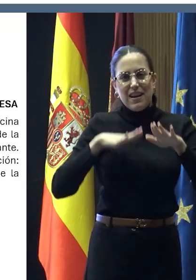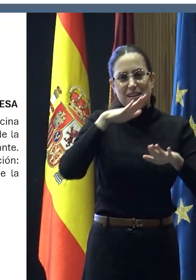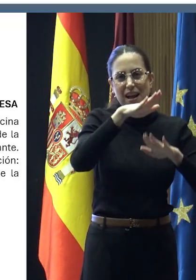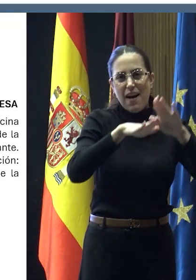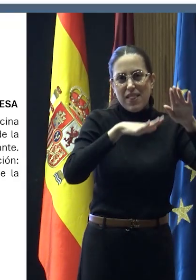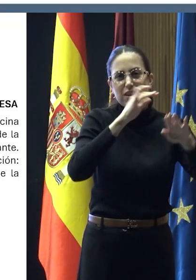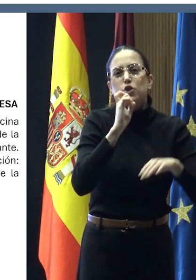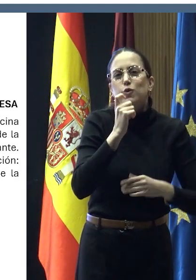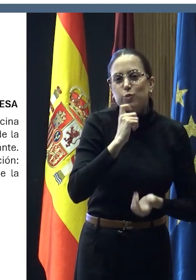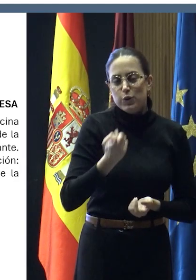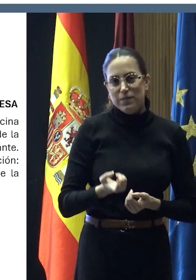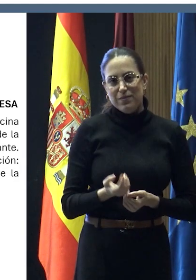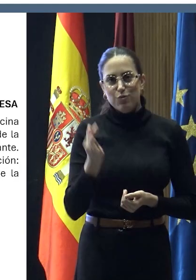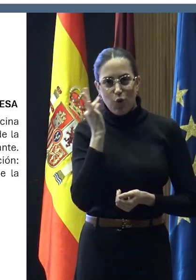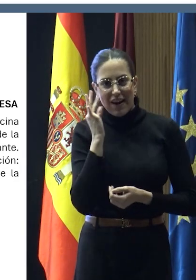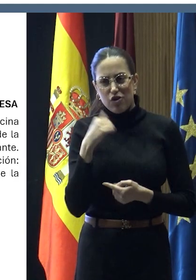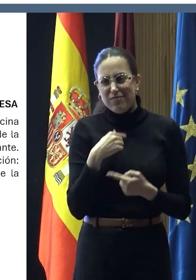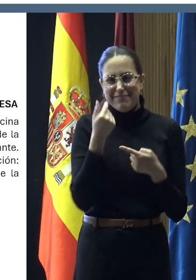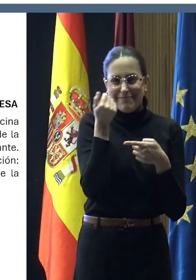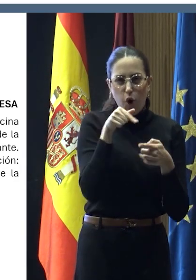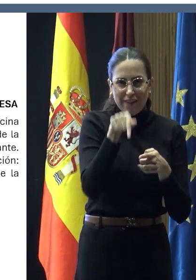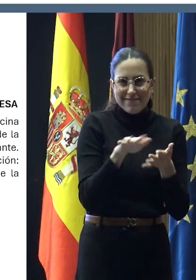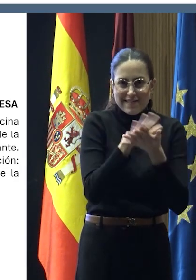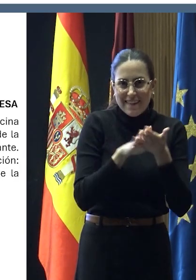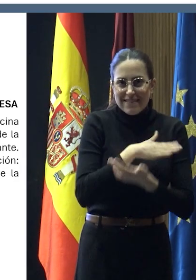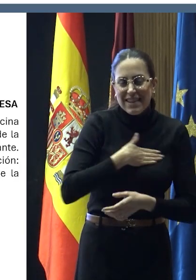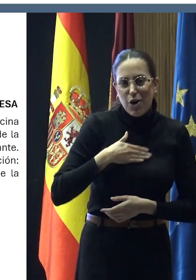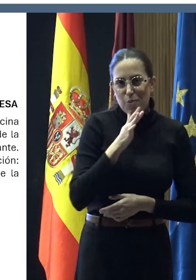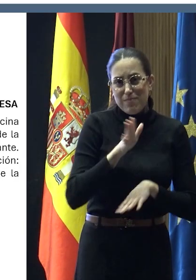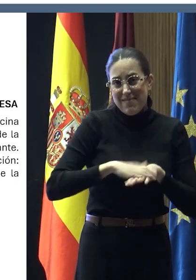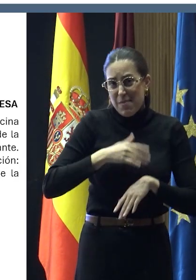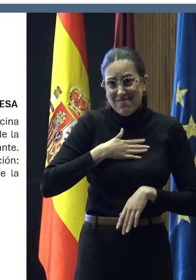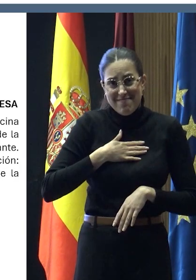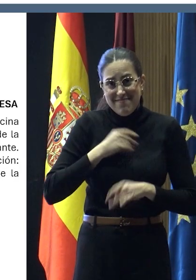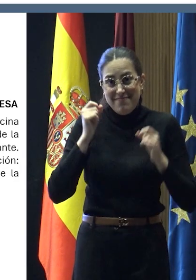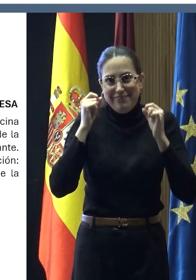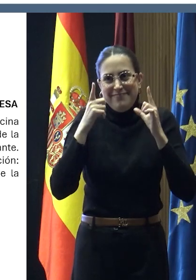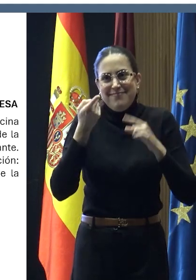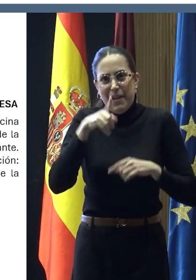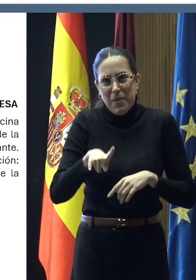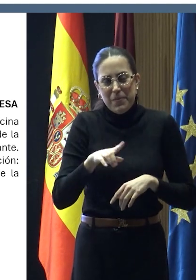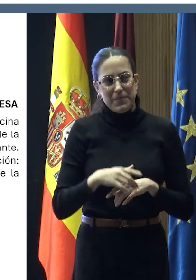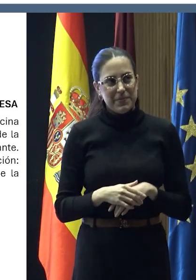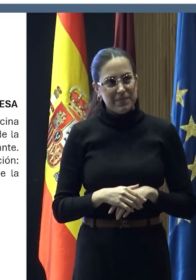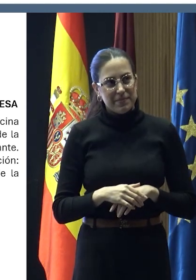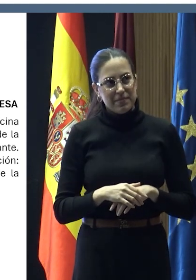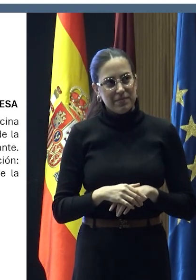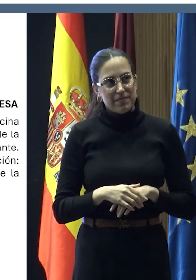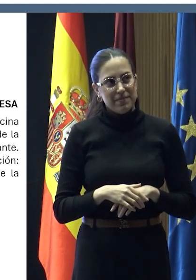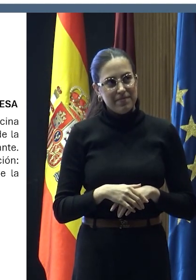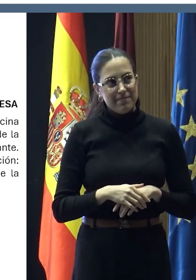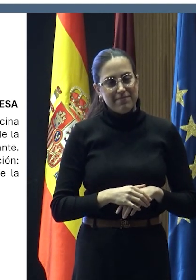estas mujeres que para mí también ha sido un descubrimiento y la